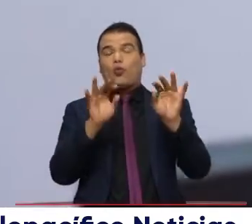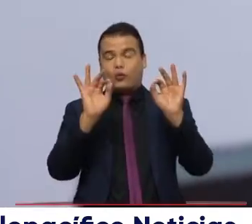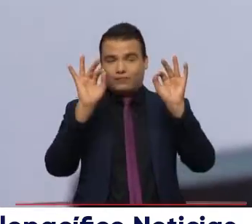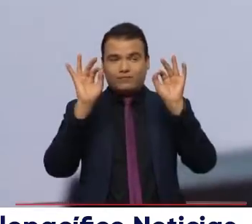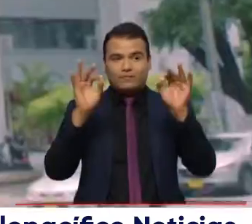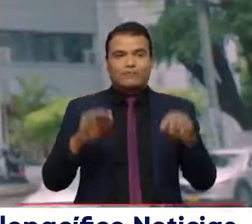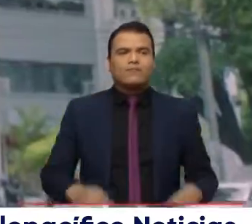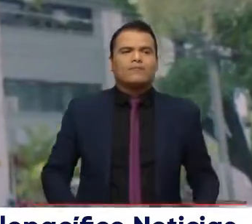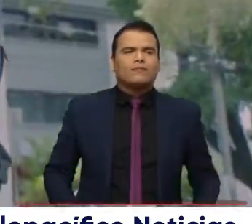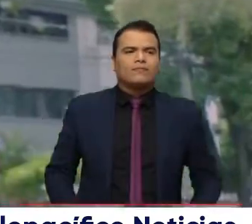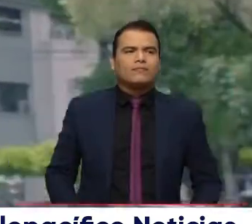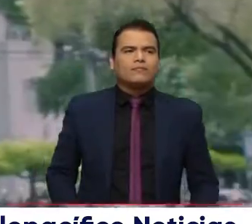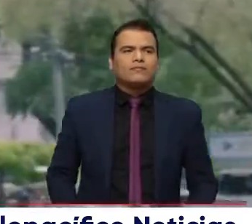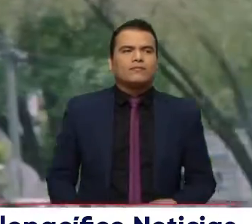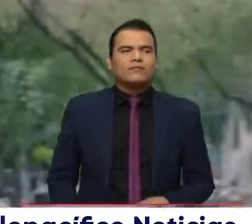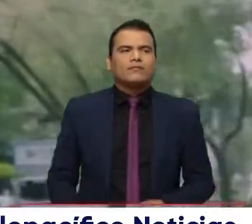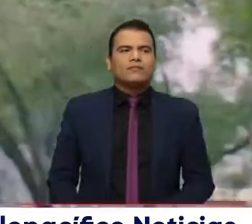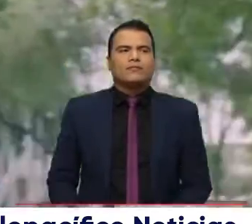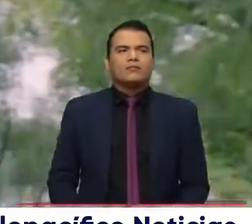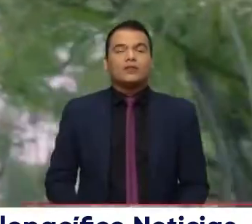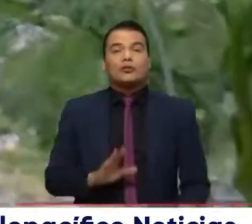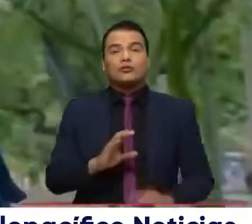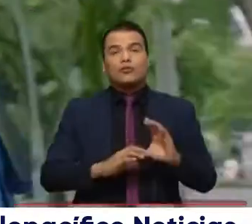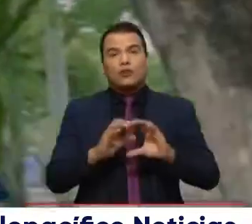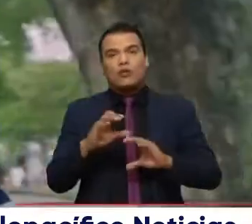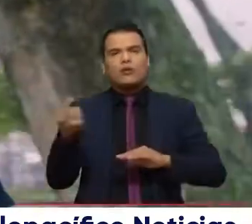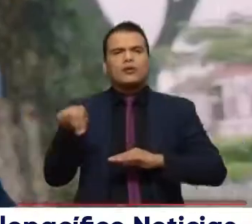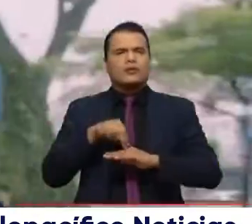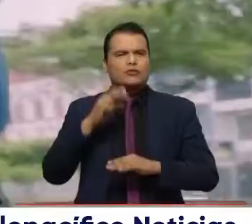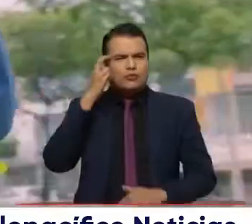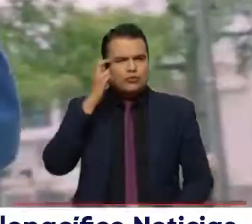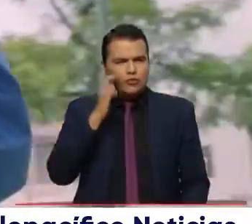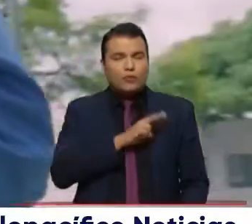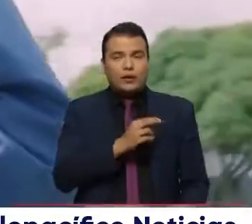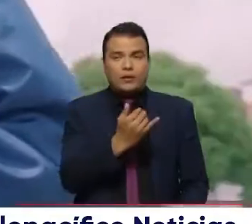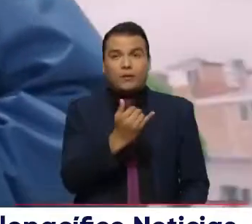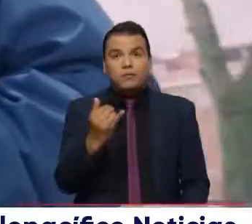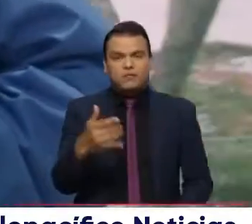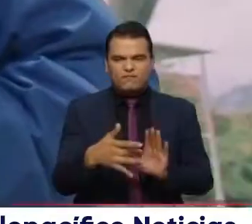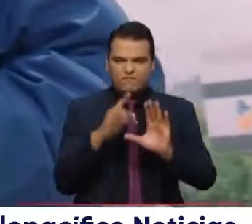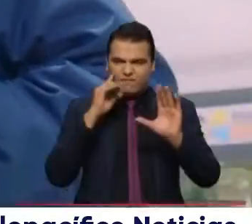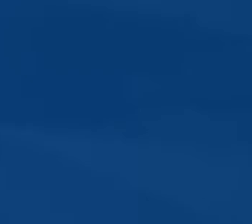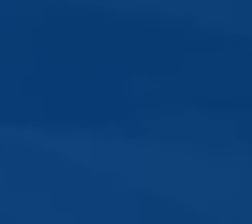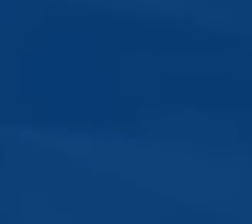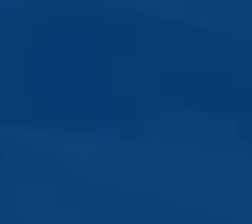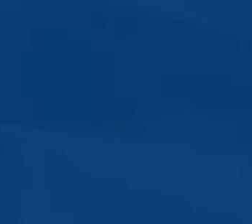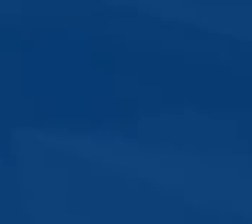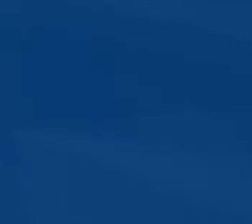confianza en los departamentos de Cauca, Chocó, Valle del Cauca y Nariño.